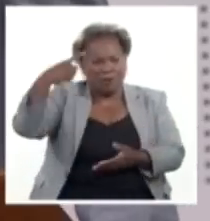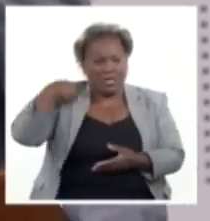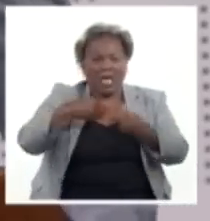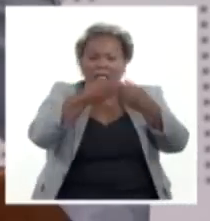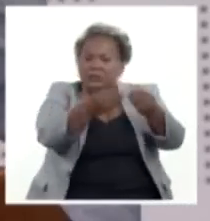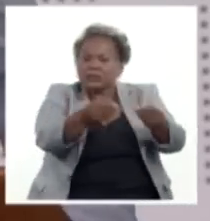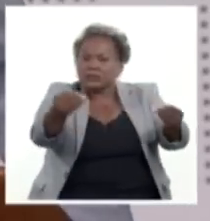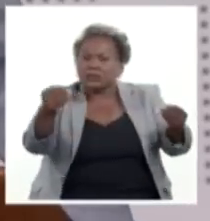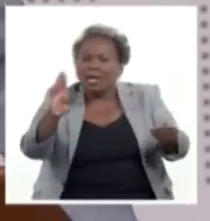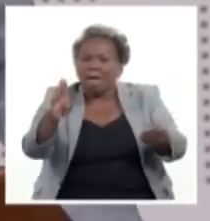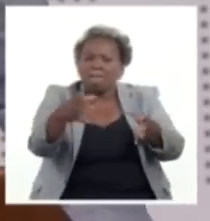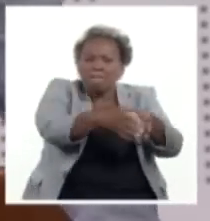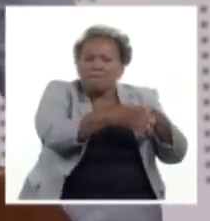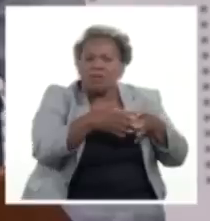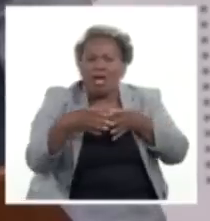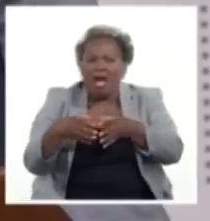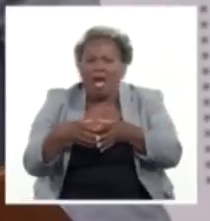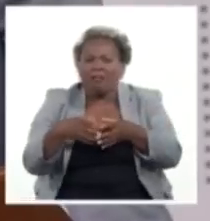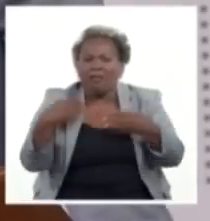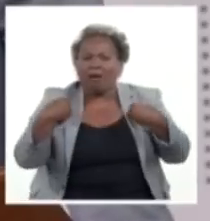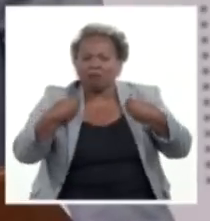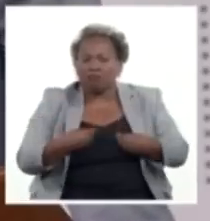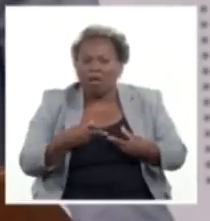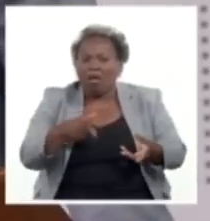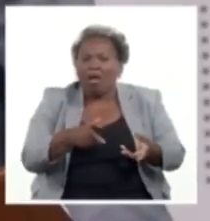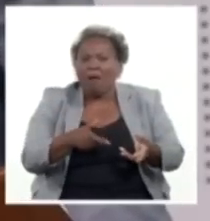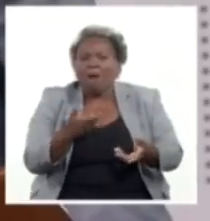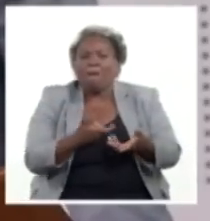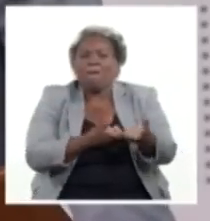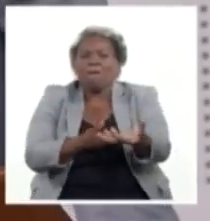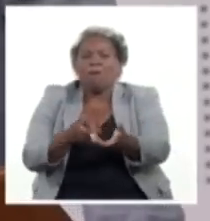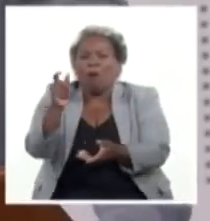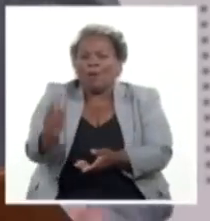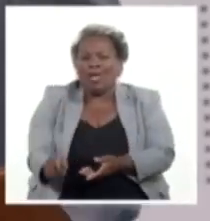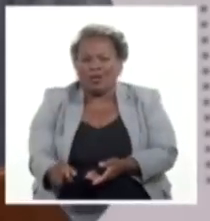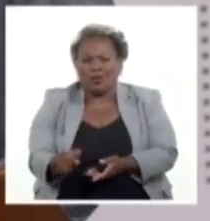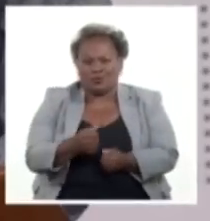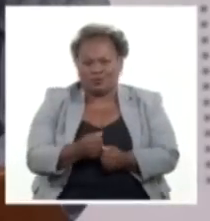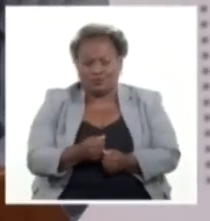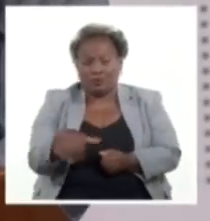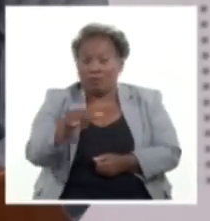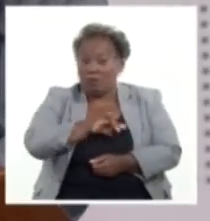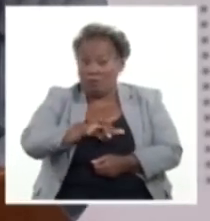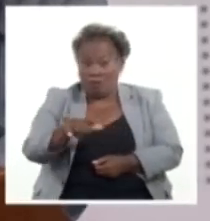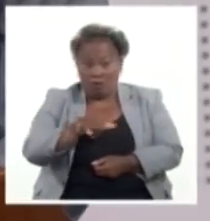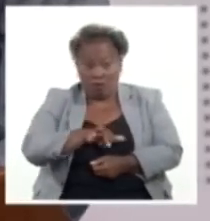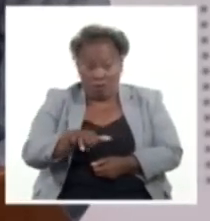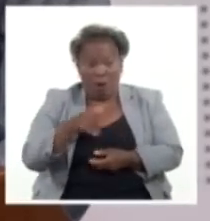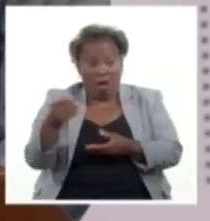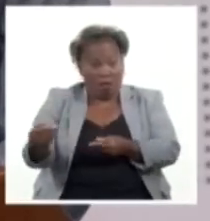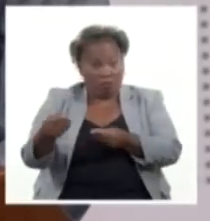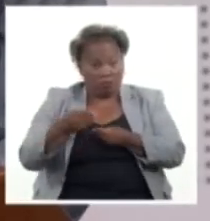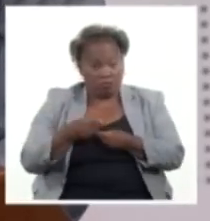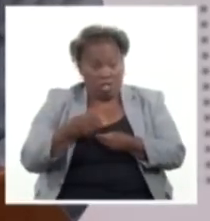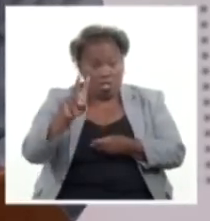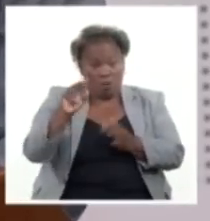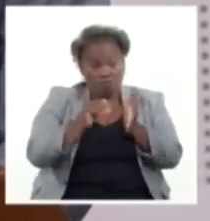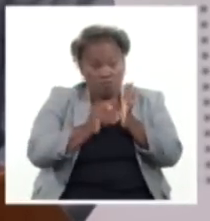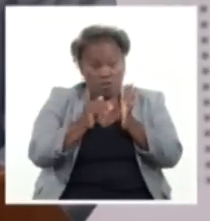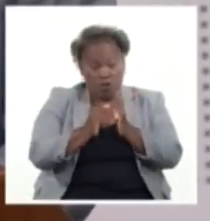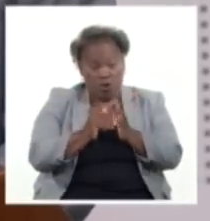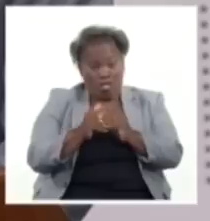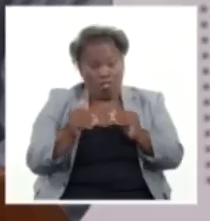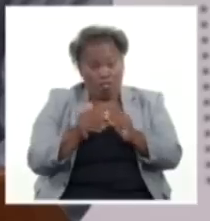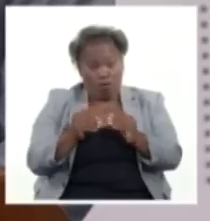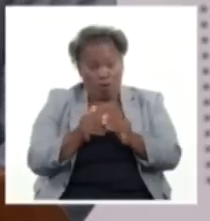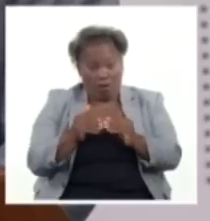las brigadas del Cuerpo de Bomberos. De igual modo, nos ofrecieron ayuda material valorada en 2 millones de dólares con motivo